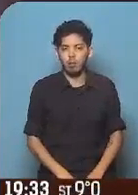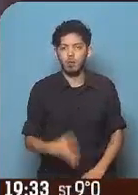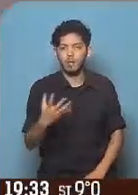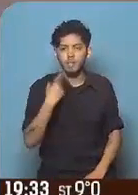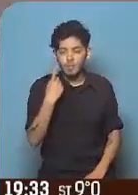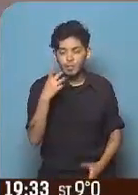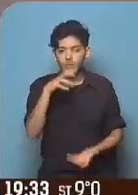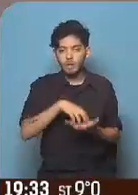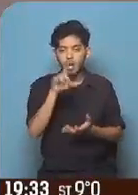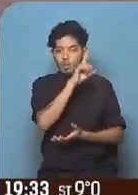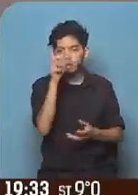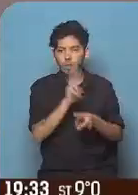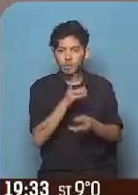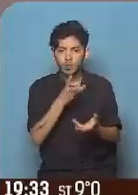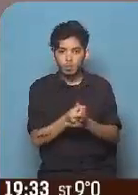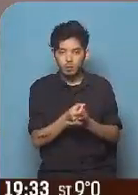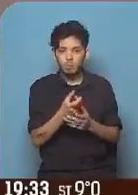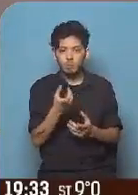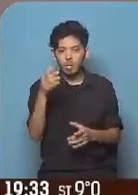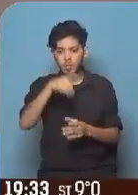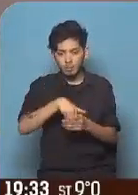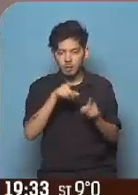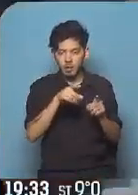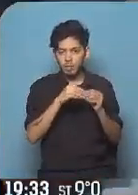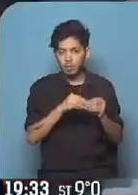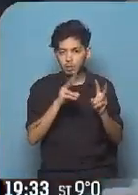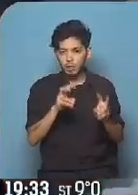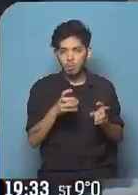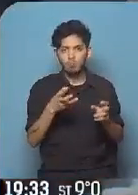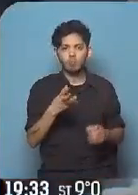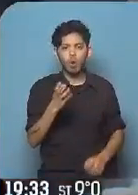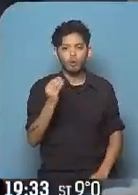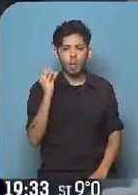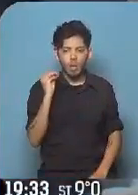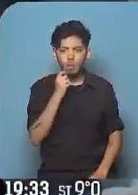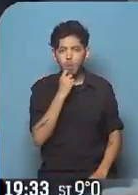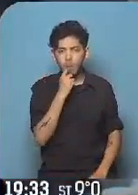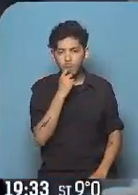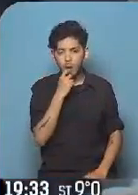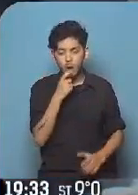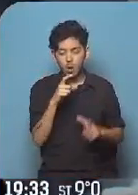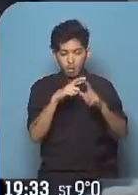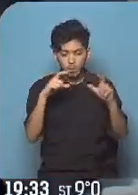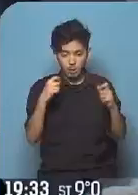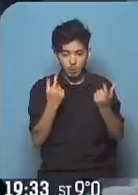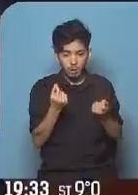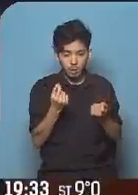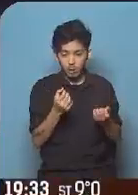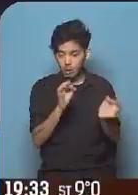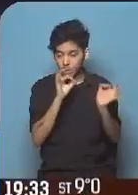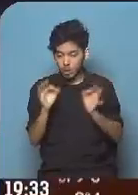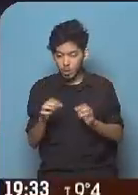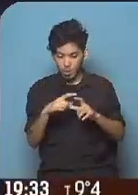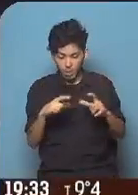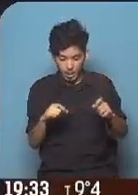del Consumidor para que tomen cartas en el asunto. Muchas veces pasa también que en el cartel figura un precio y cuando llegas te encontrás con que en el ticket